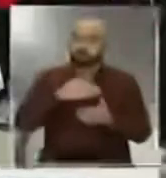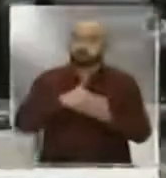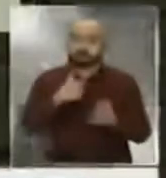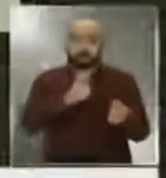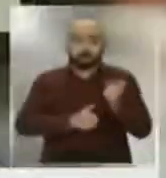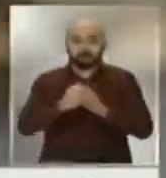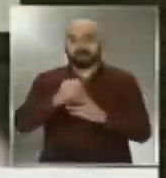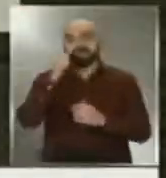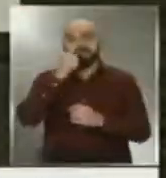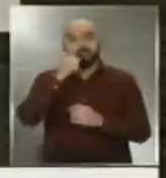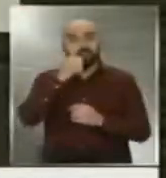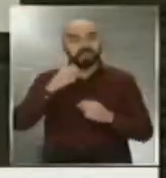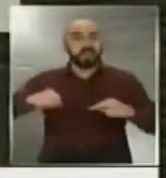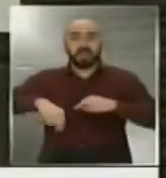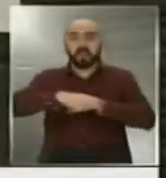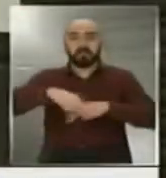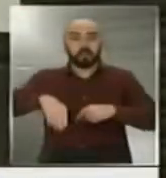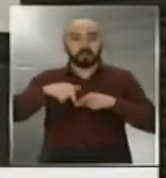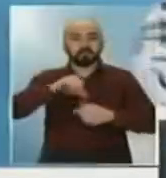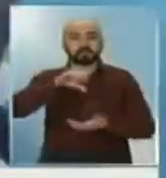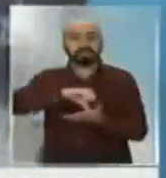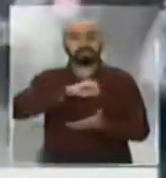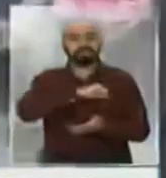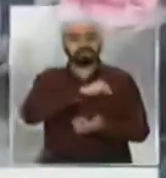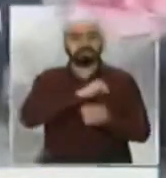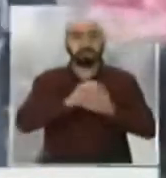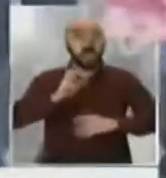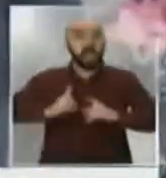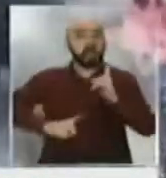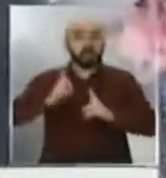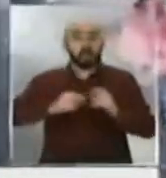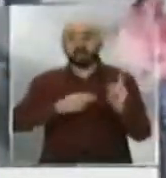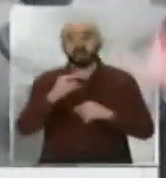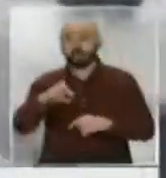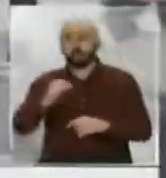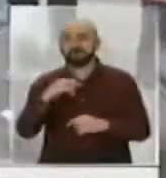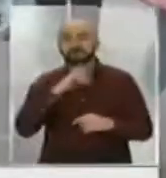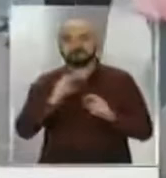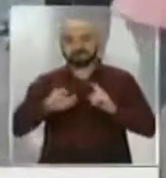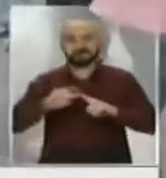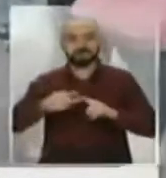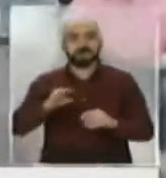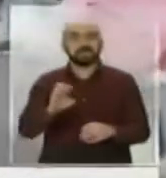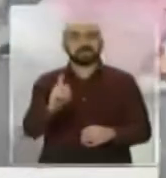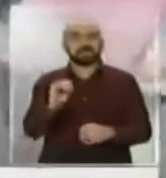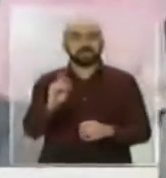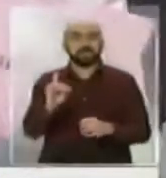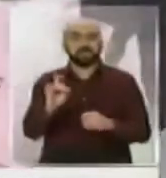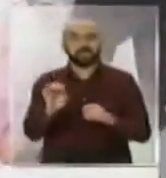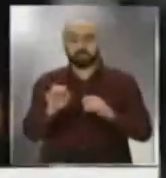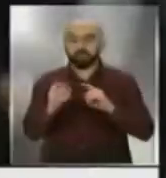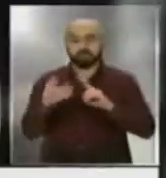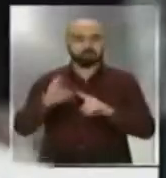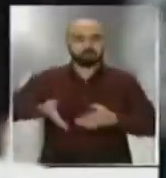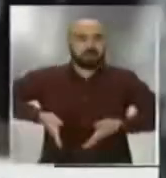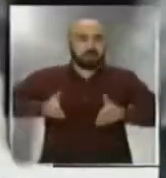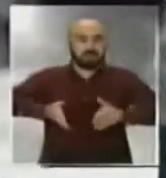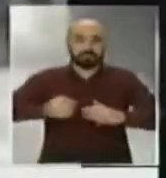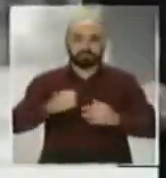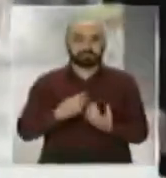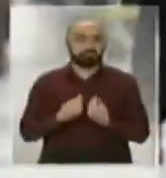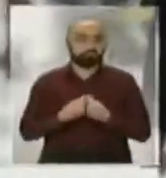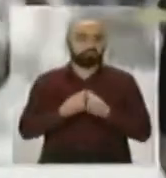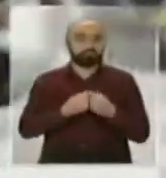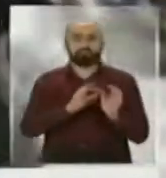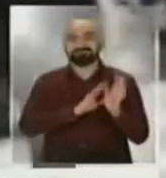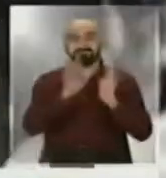día transitan por el centro de Santiago, Ahumada, Puente Estado, paseos peatonales que se repletan de quienes llegan a las